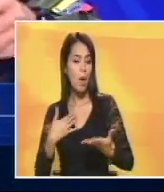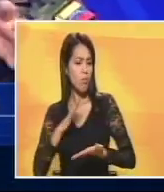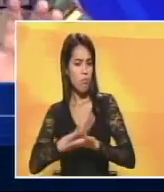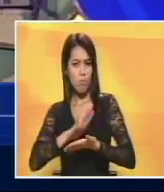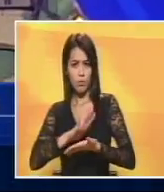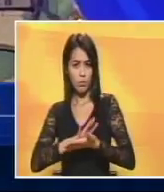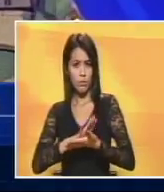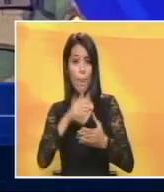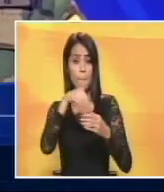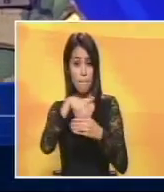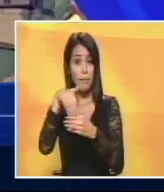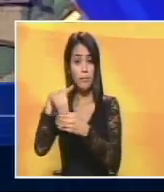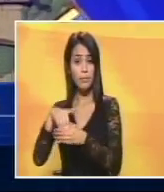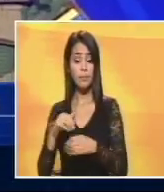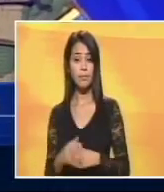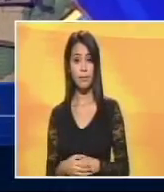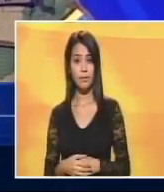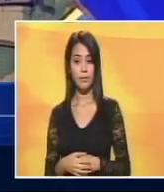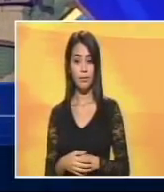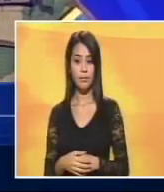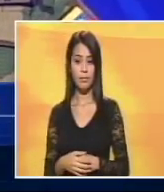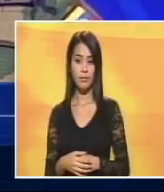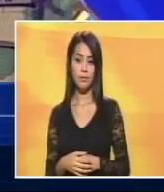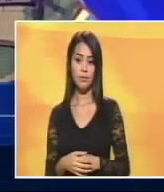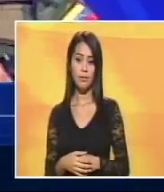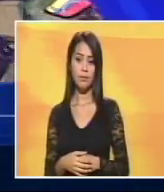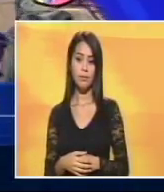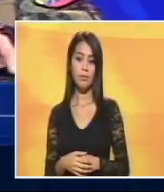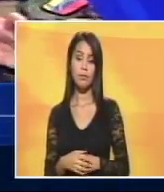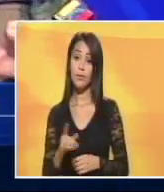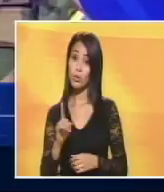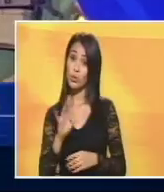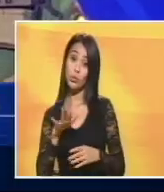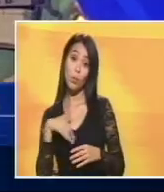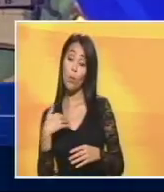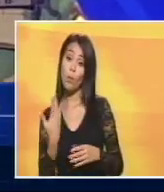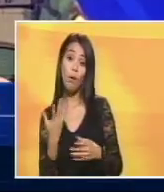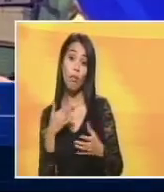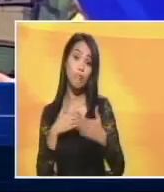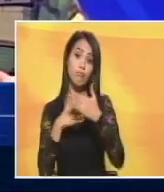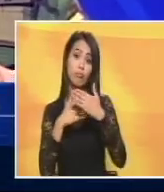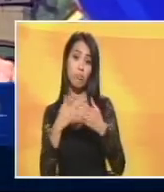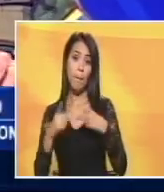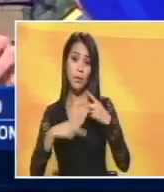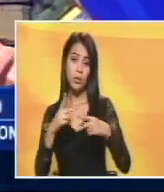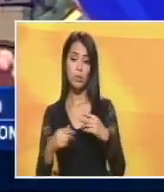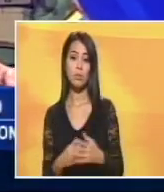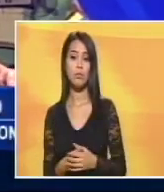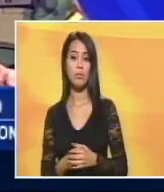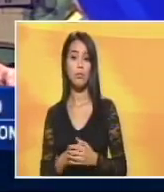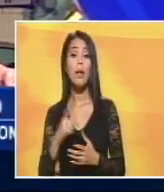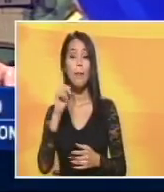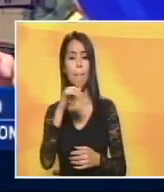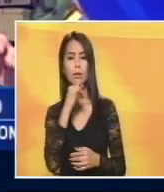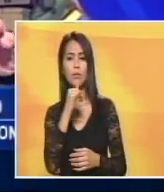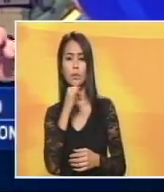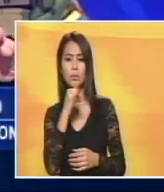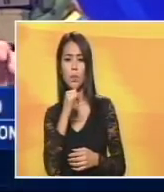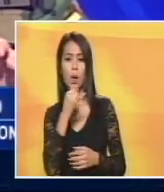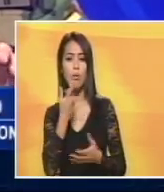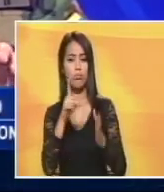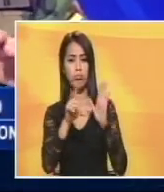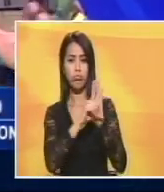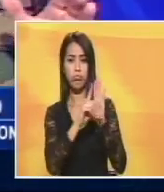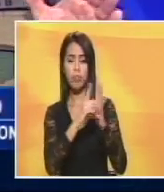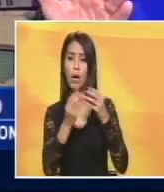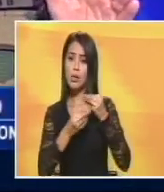para hacer el ejercicio del voto y no se puede interrumpir ese proceso. Ceballos aseguró que harán cumplir la ley en